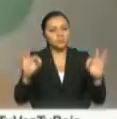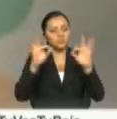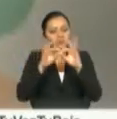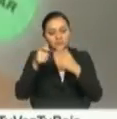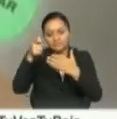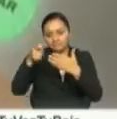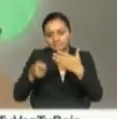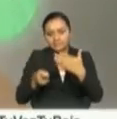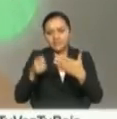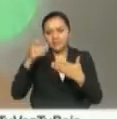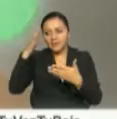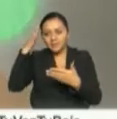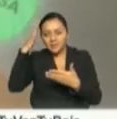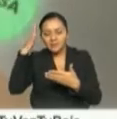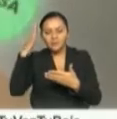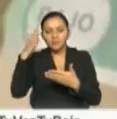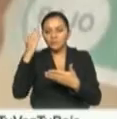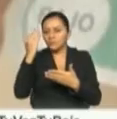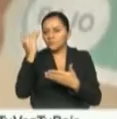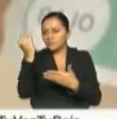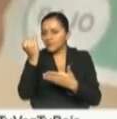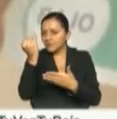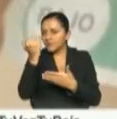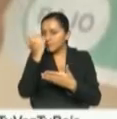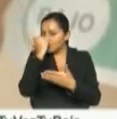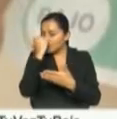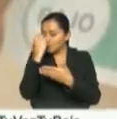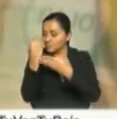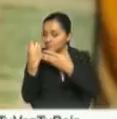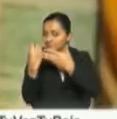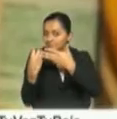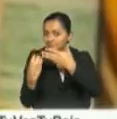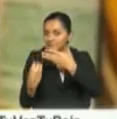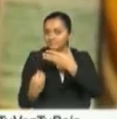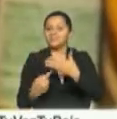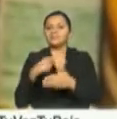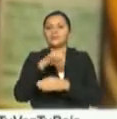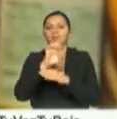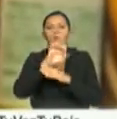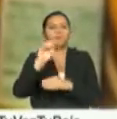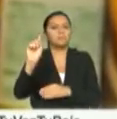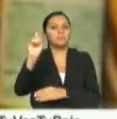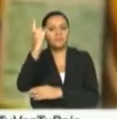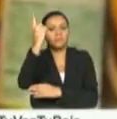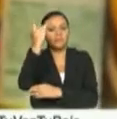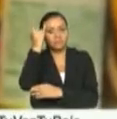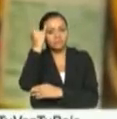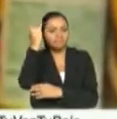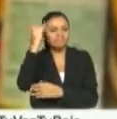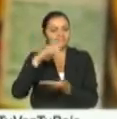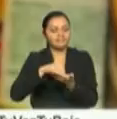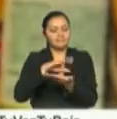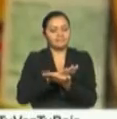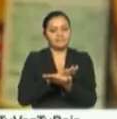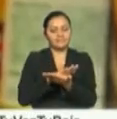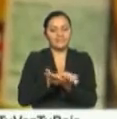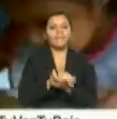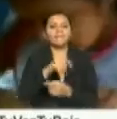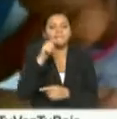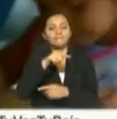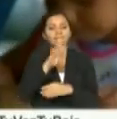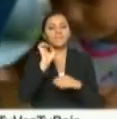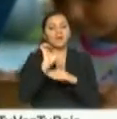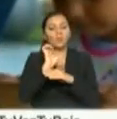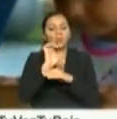etiquetado de alimentos, del cual ratificó que Ecuador es pionero en la región en implementar este sistema. Ecuador